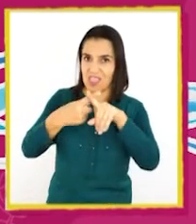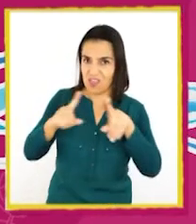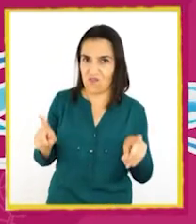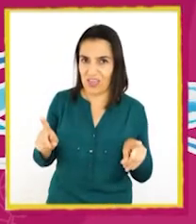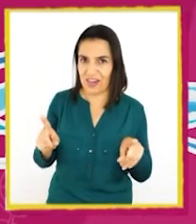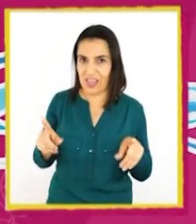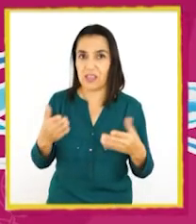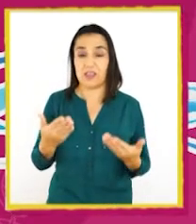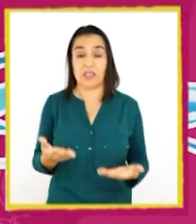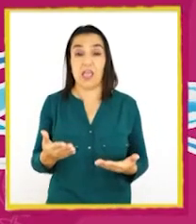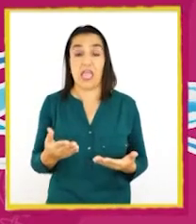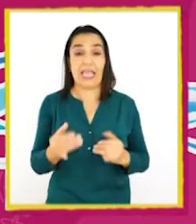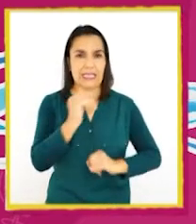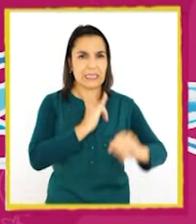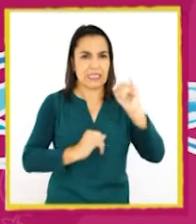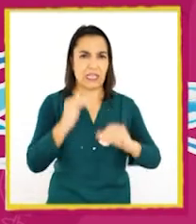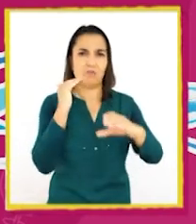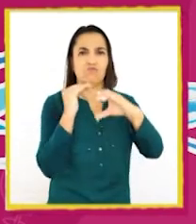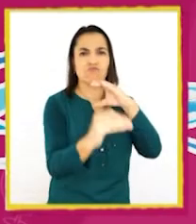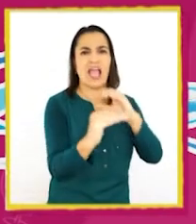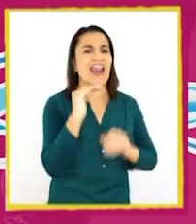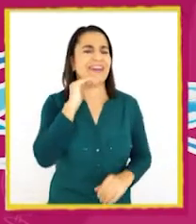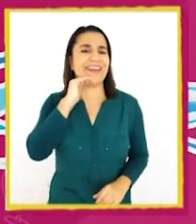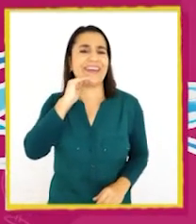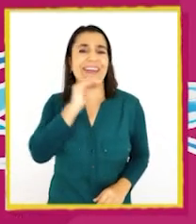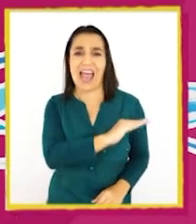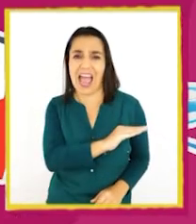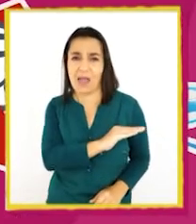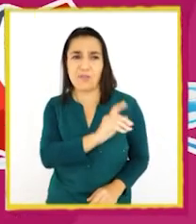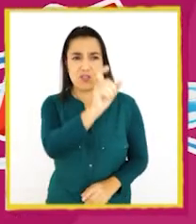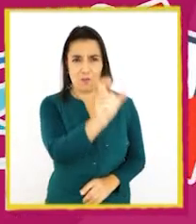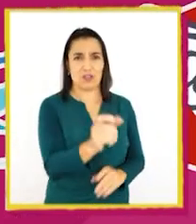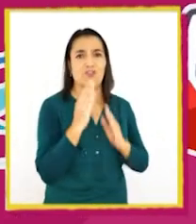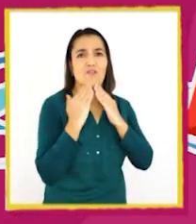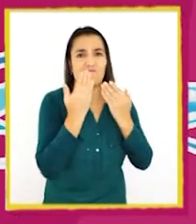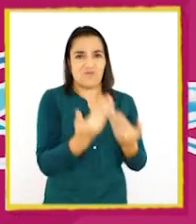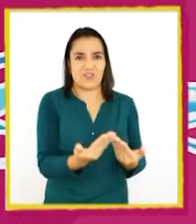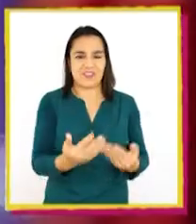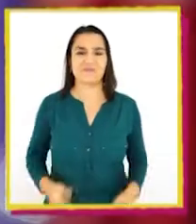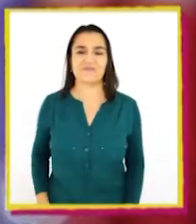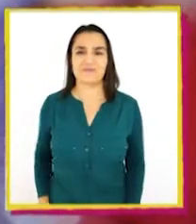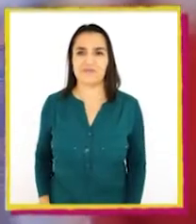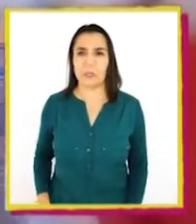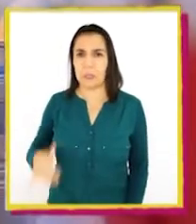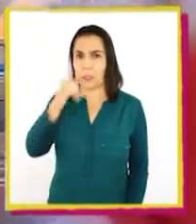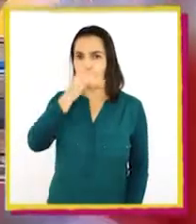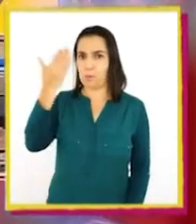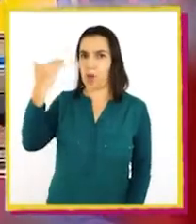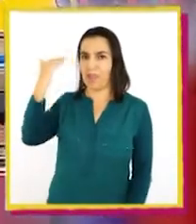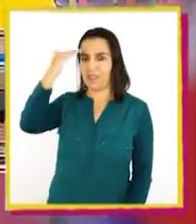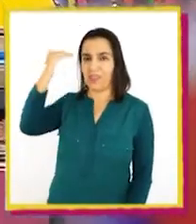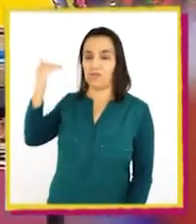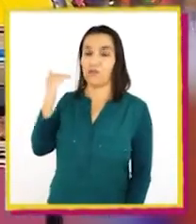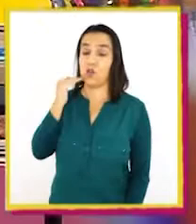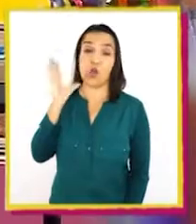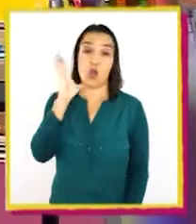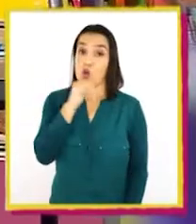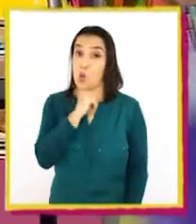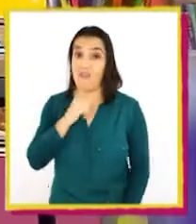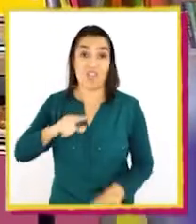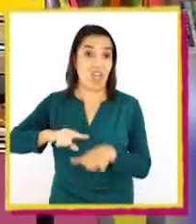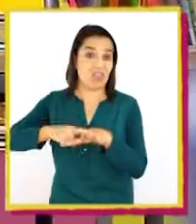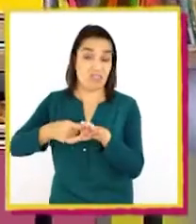ambos. Y al ser enviada por internet, llega mucho más rápido a su destinatario. En la época de Cristóbal Colón, no